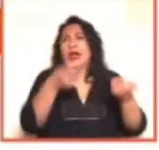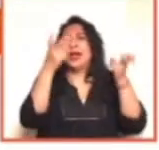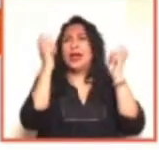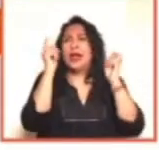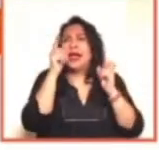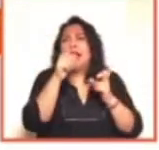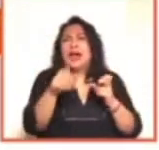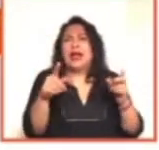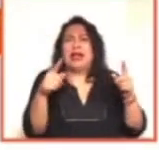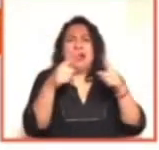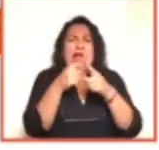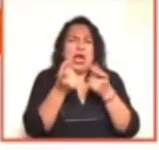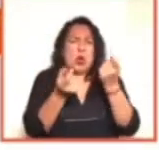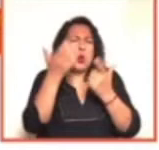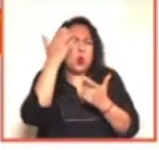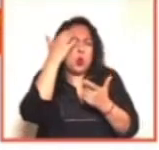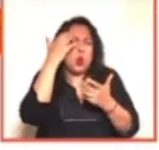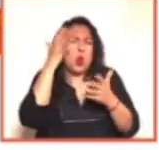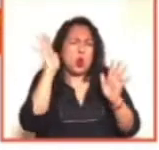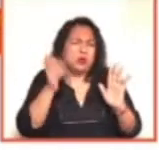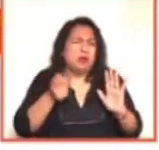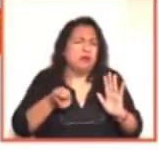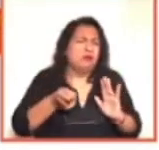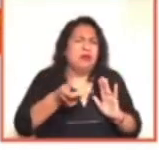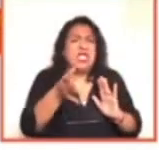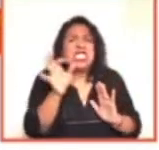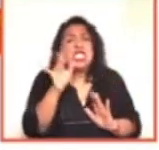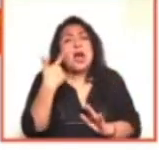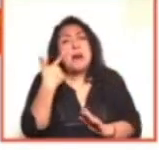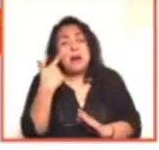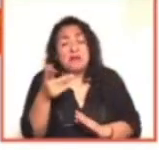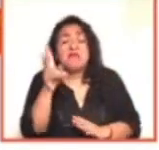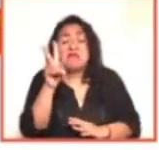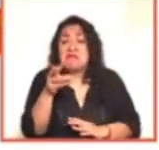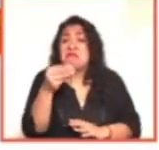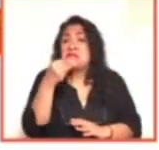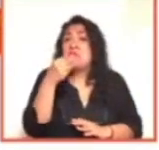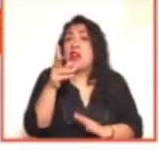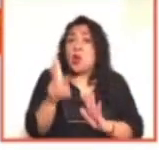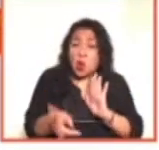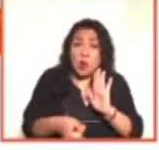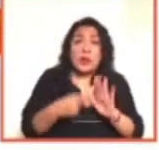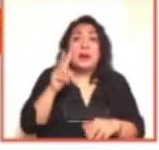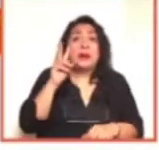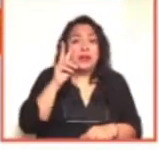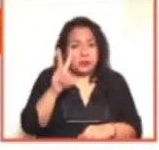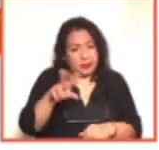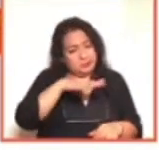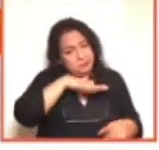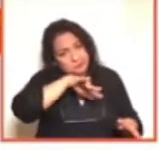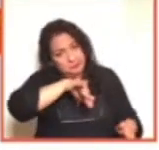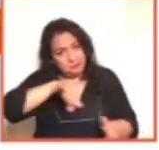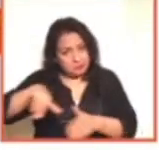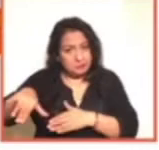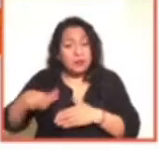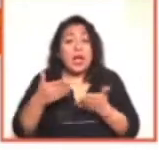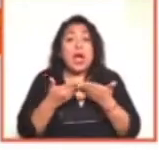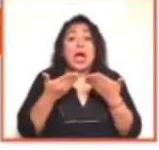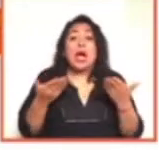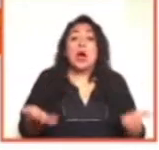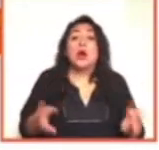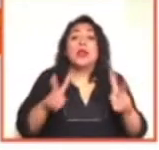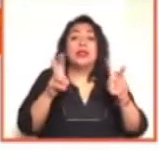algunos la conocen así, a lo mejor la hayan visto, vale la pena verla de nuevo. Y bueno, ya que estamos hablando